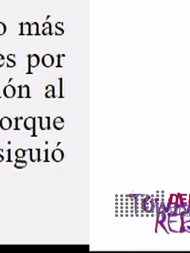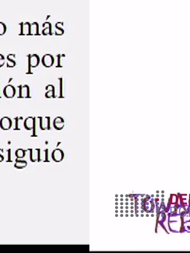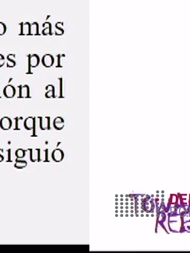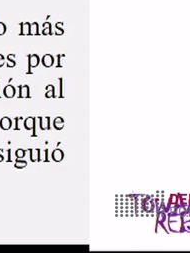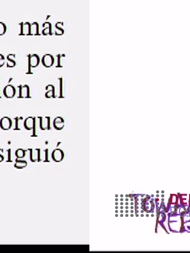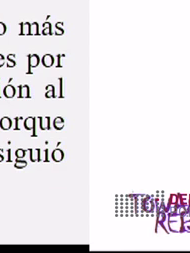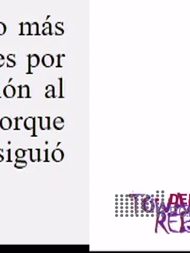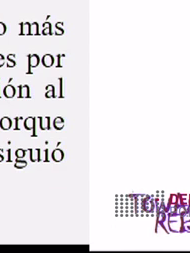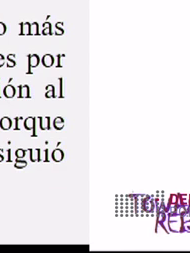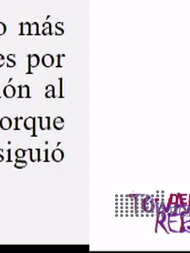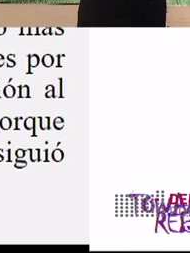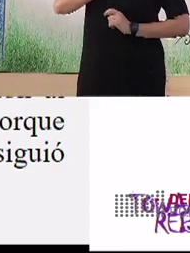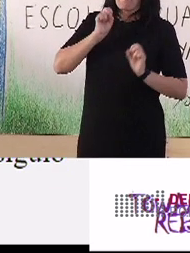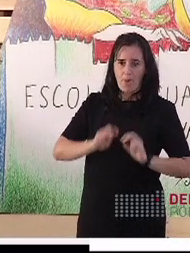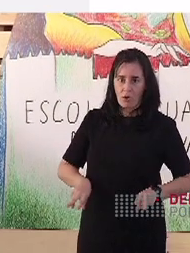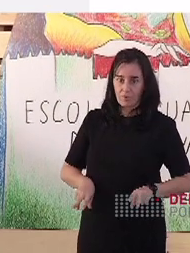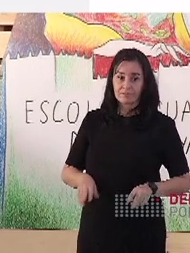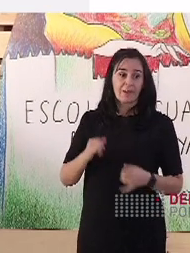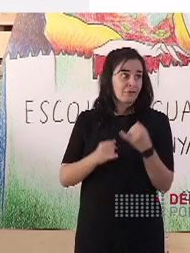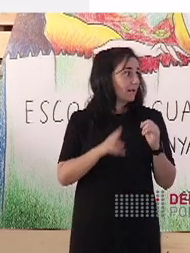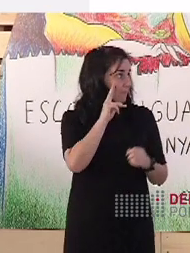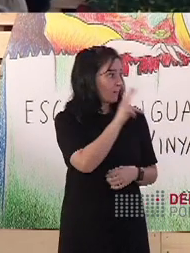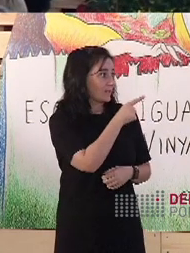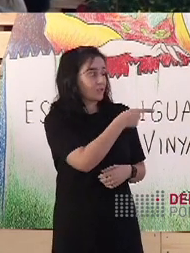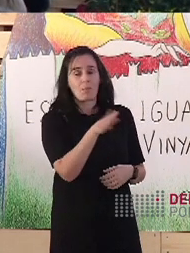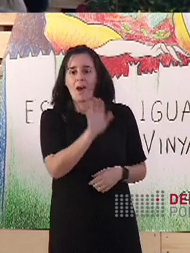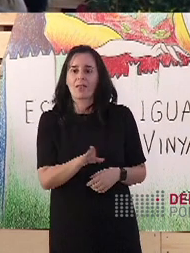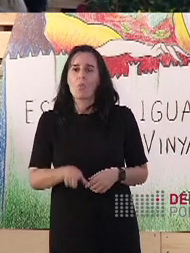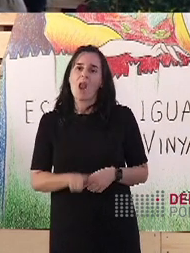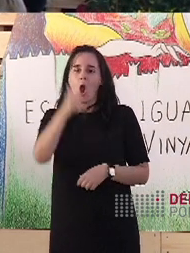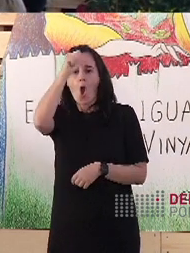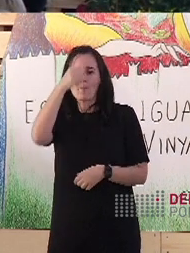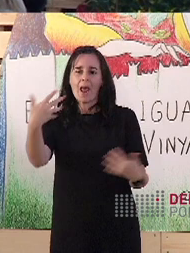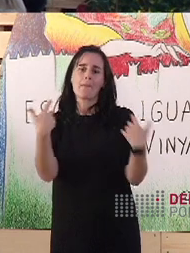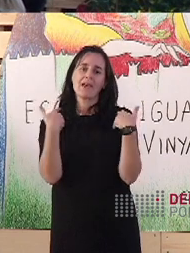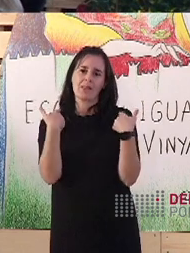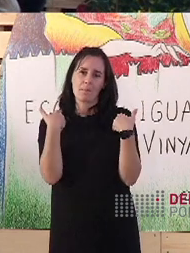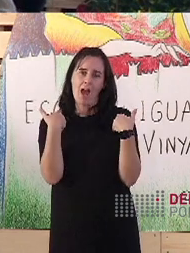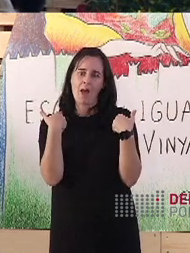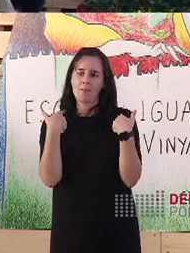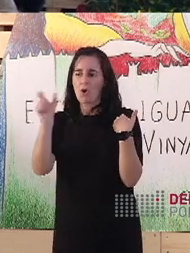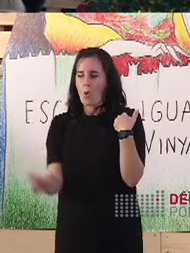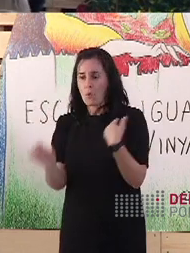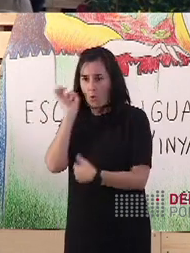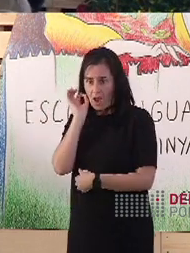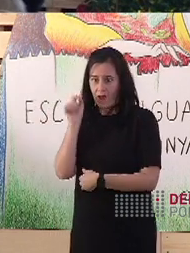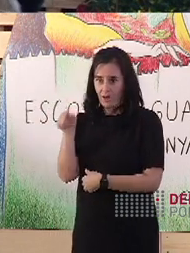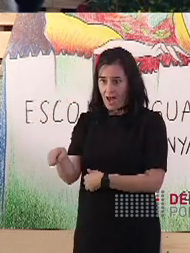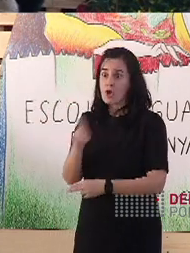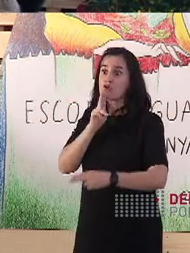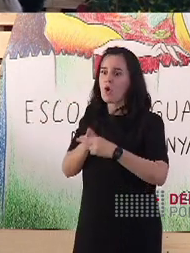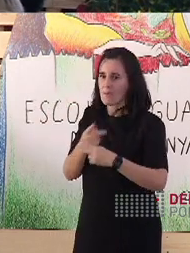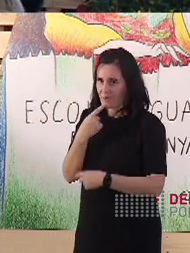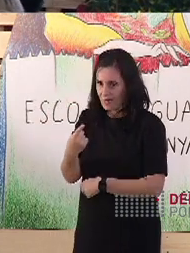Claro, aquí él victimizándose, eso no es personal. Y Heaven la nombra para que el resto de los puteros